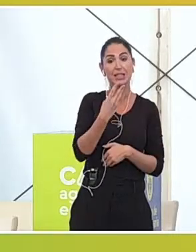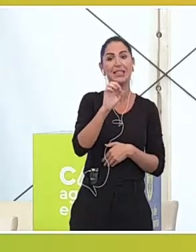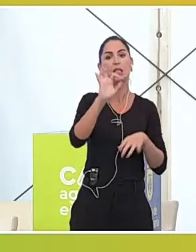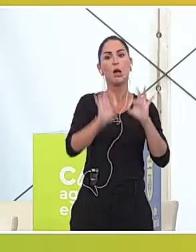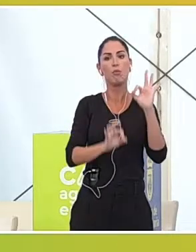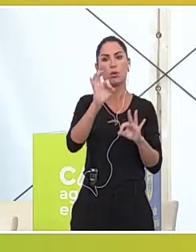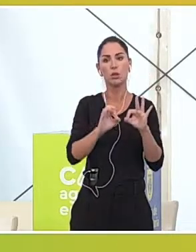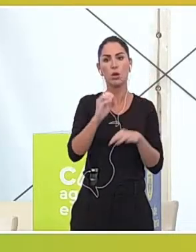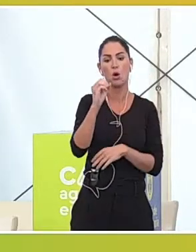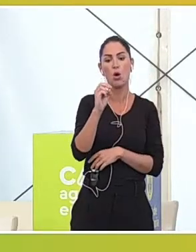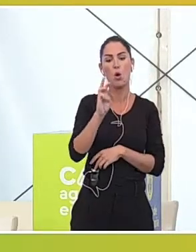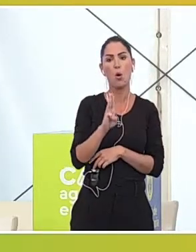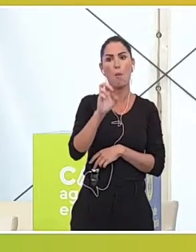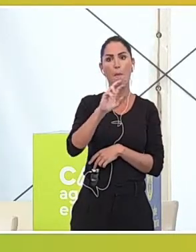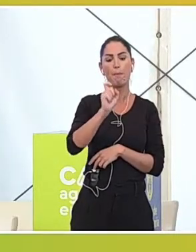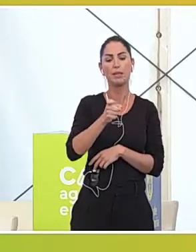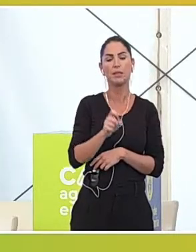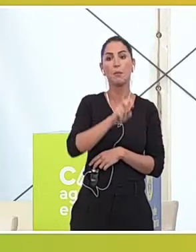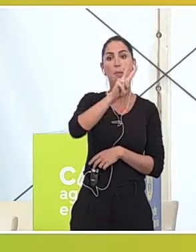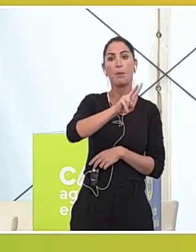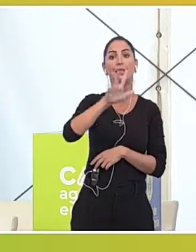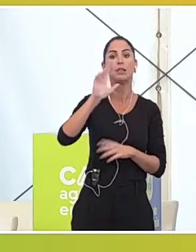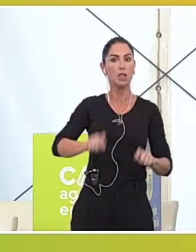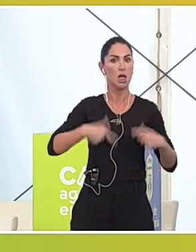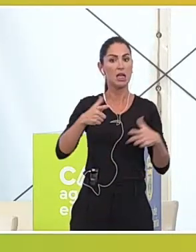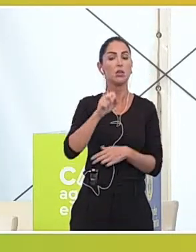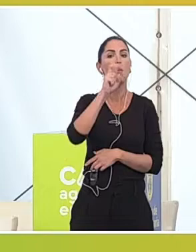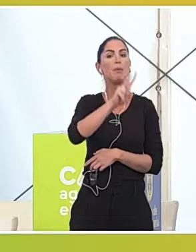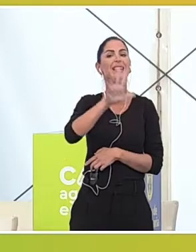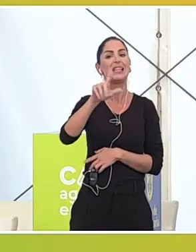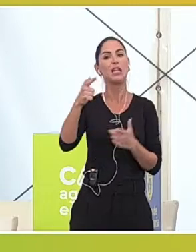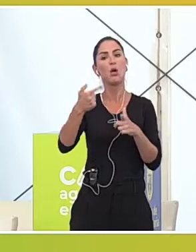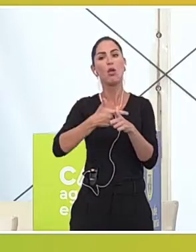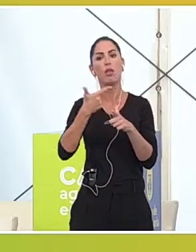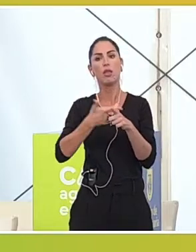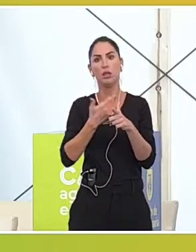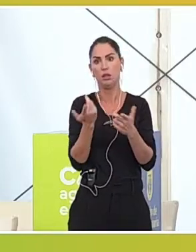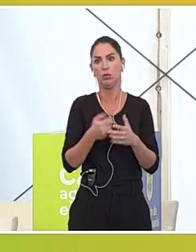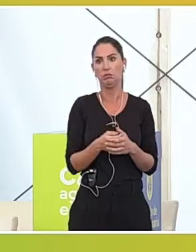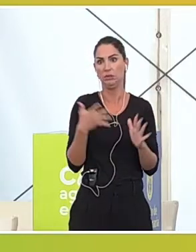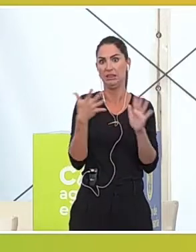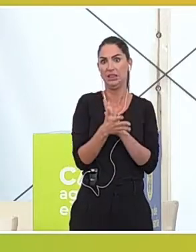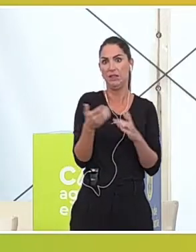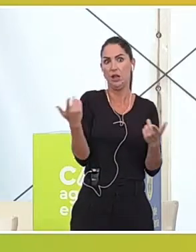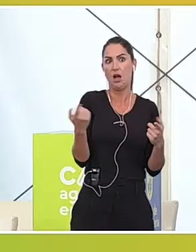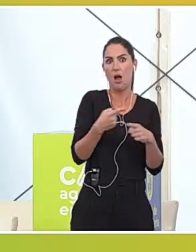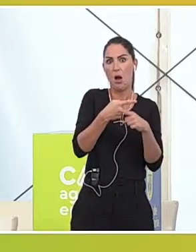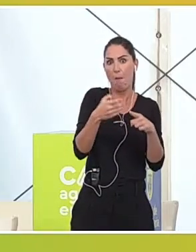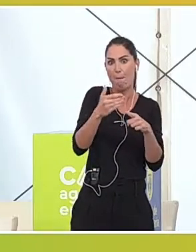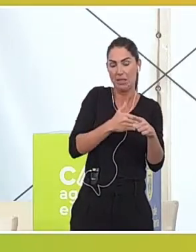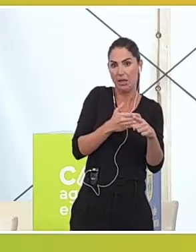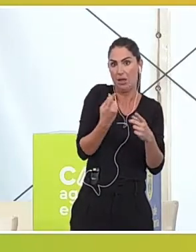un OPEX de 25 céntimos, la mitad de lo que se requería, y